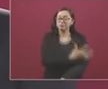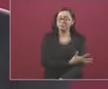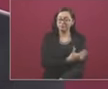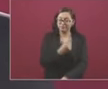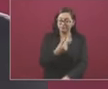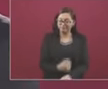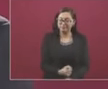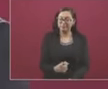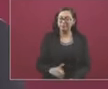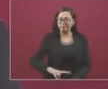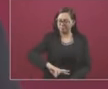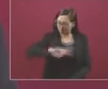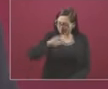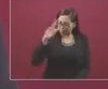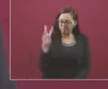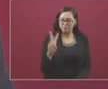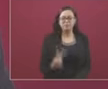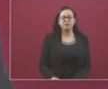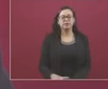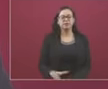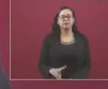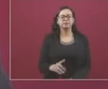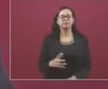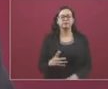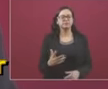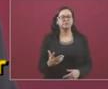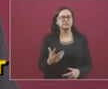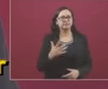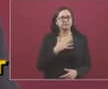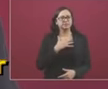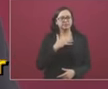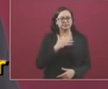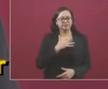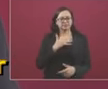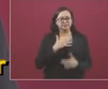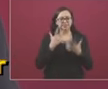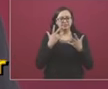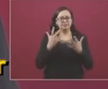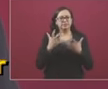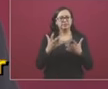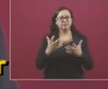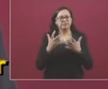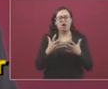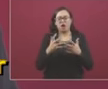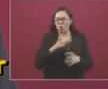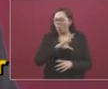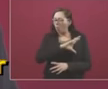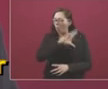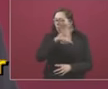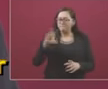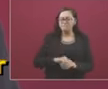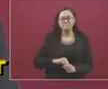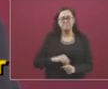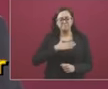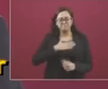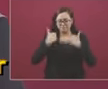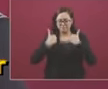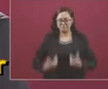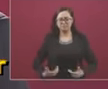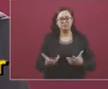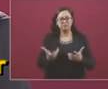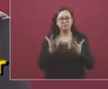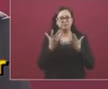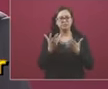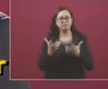que deseo de todo corazón y con toda mi alma que